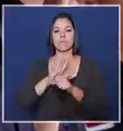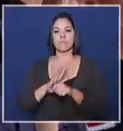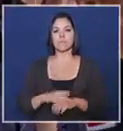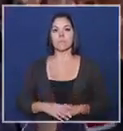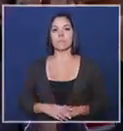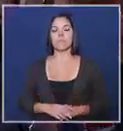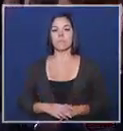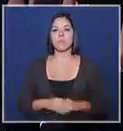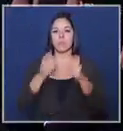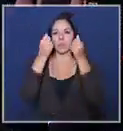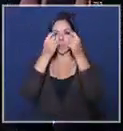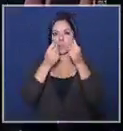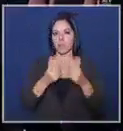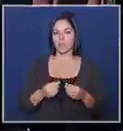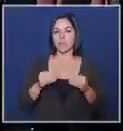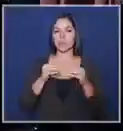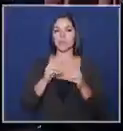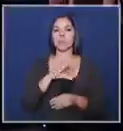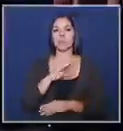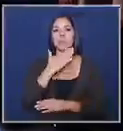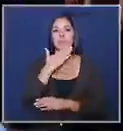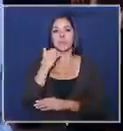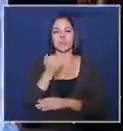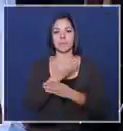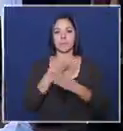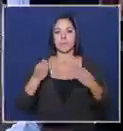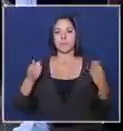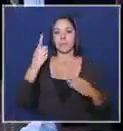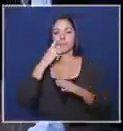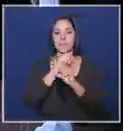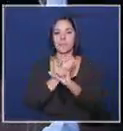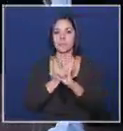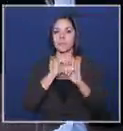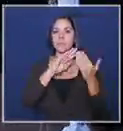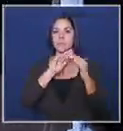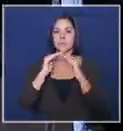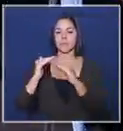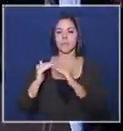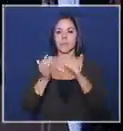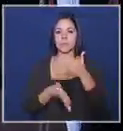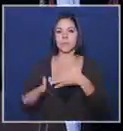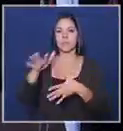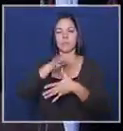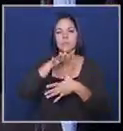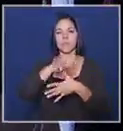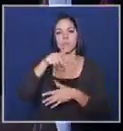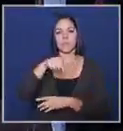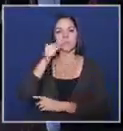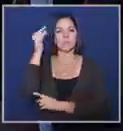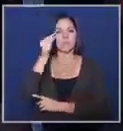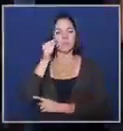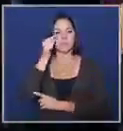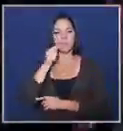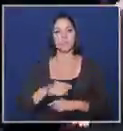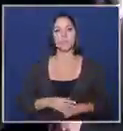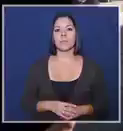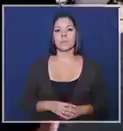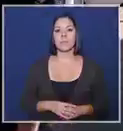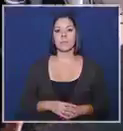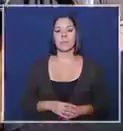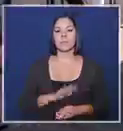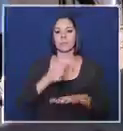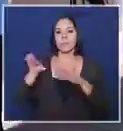juro! Invertir más y mejores recursos para la seguridad ciudadana es una de las prioridades del Gobierno de la